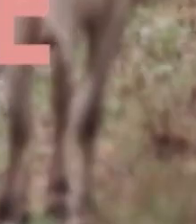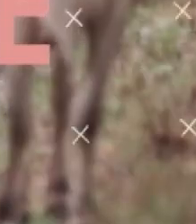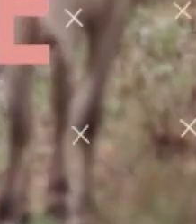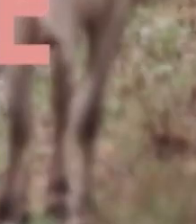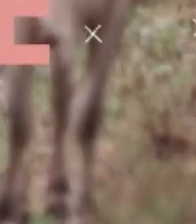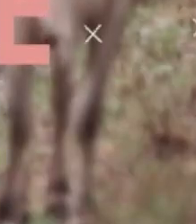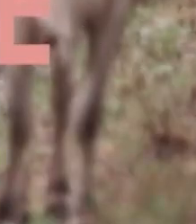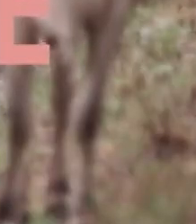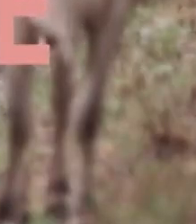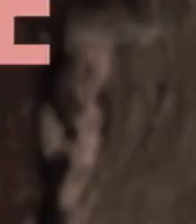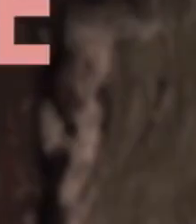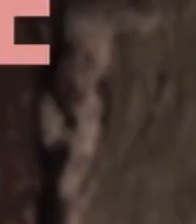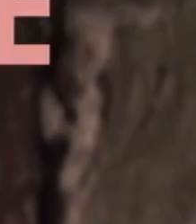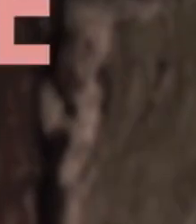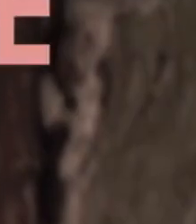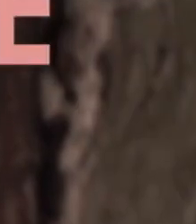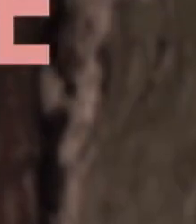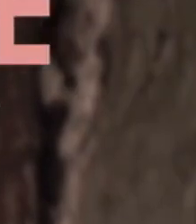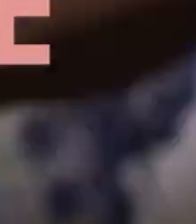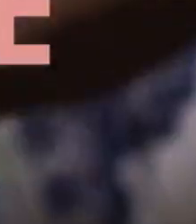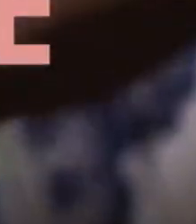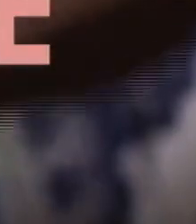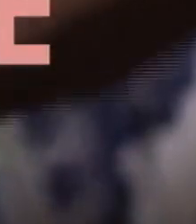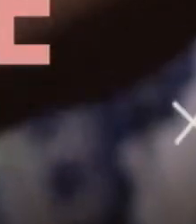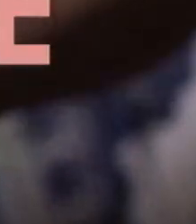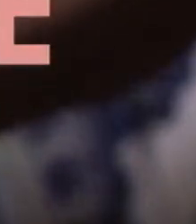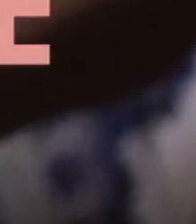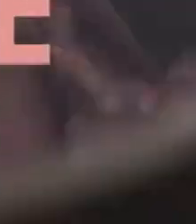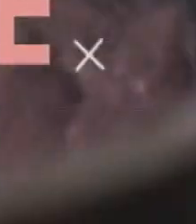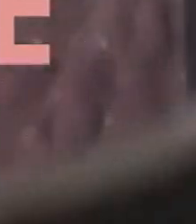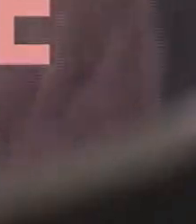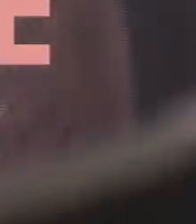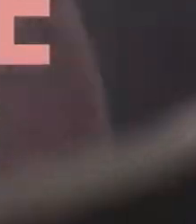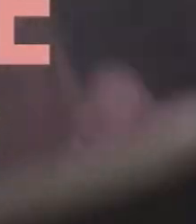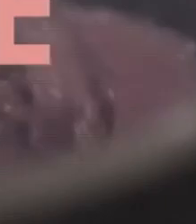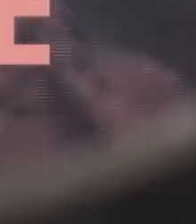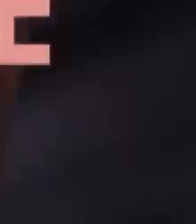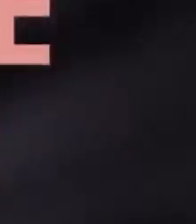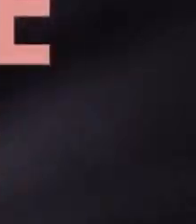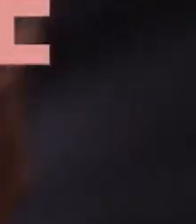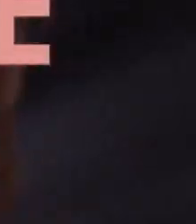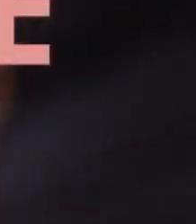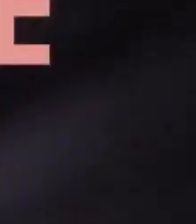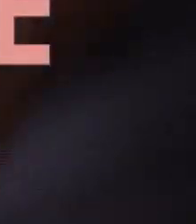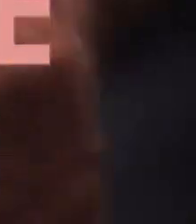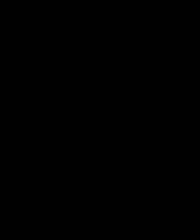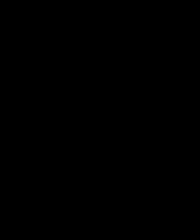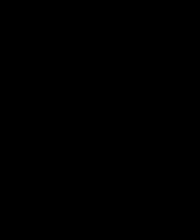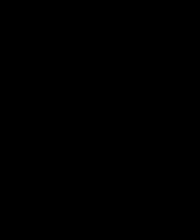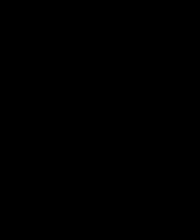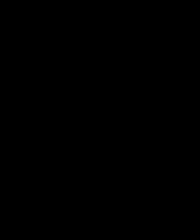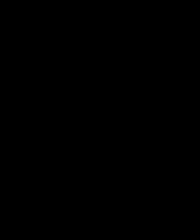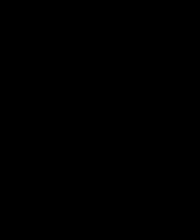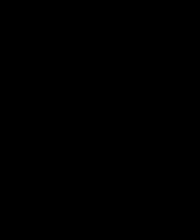artesanía. ¡Viva la anexión de Guanacaste! Aquí en 13, Costa Rica Televisión.